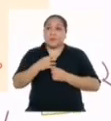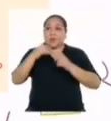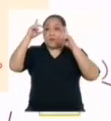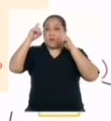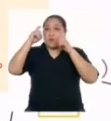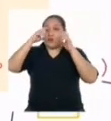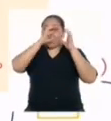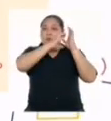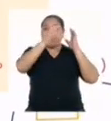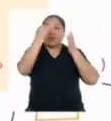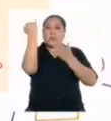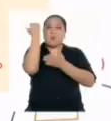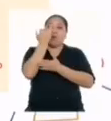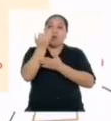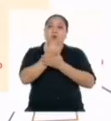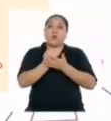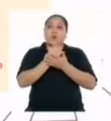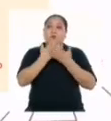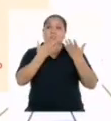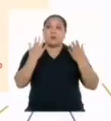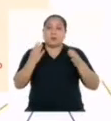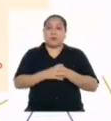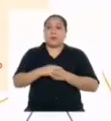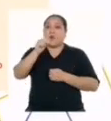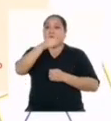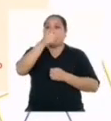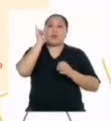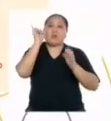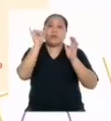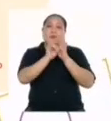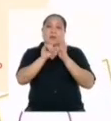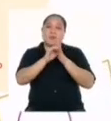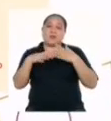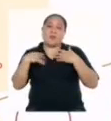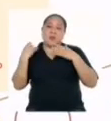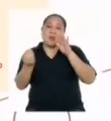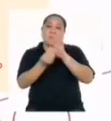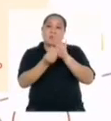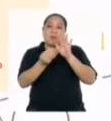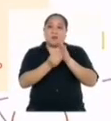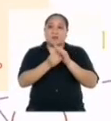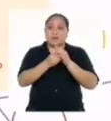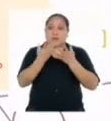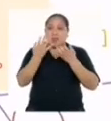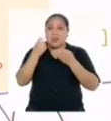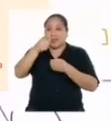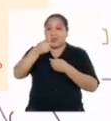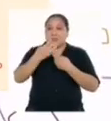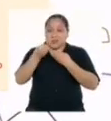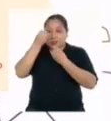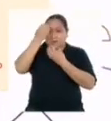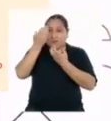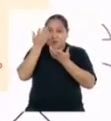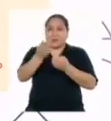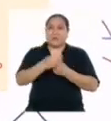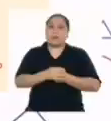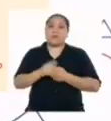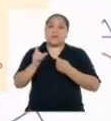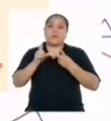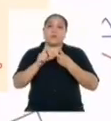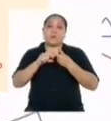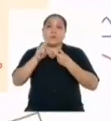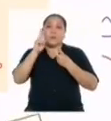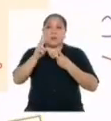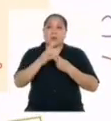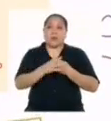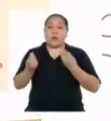Preferiblemente fotografías, dibujos, esquemas u otras imágenes que puedan complementar lo que se quiere informar. 2. Cuando